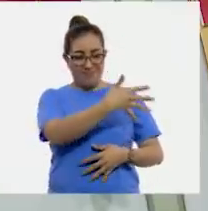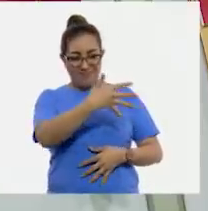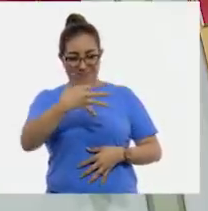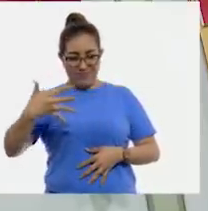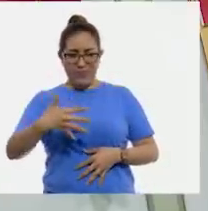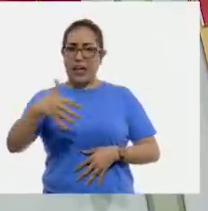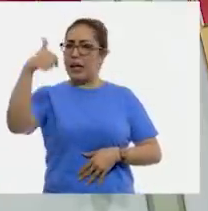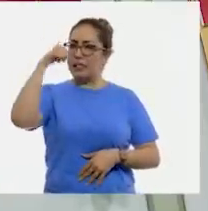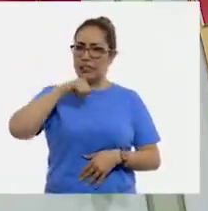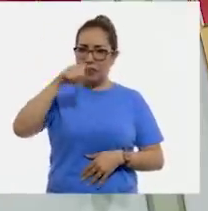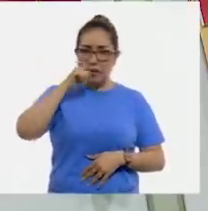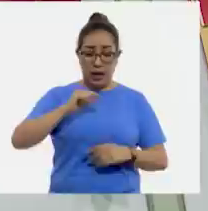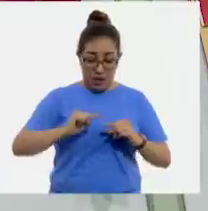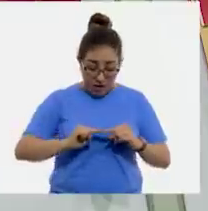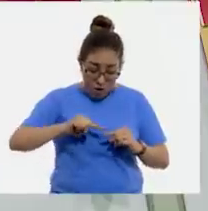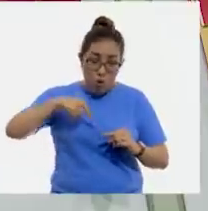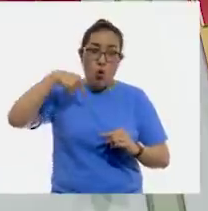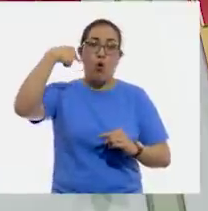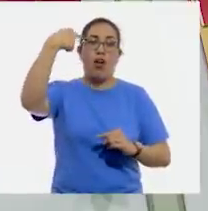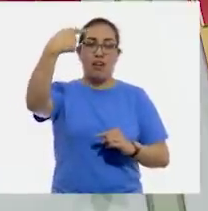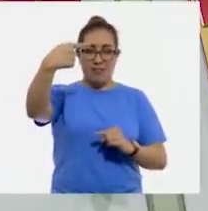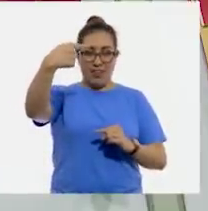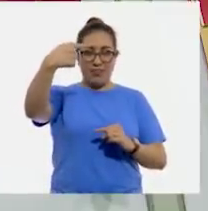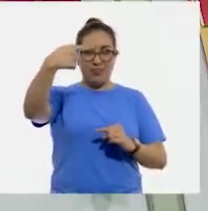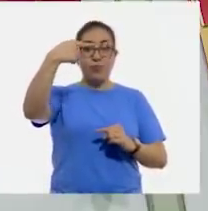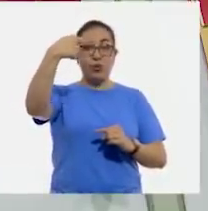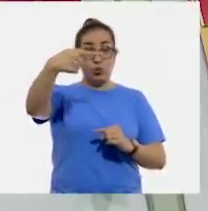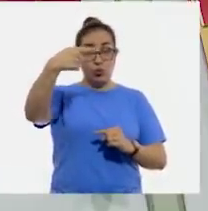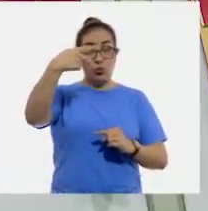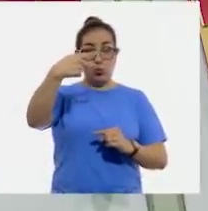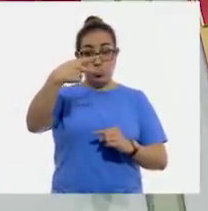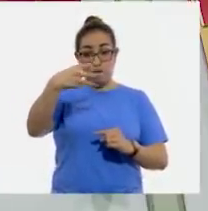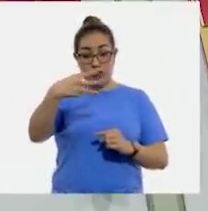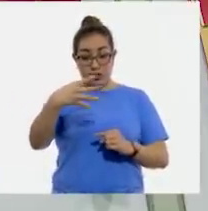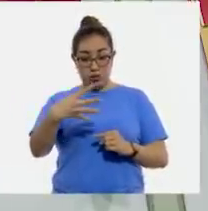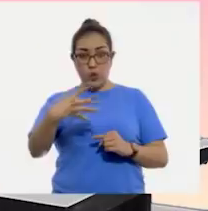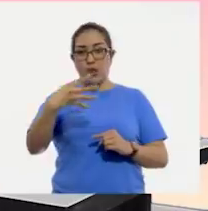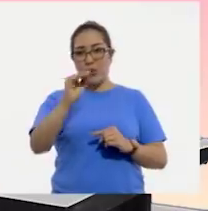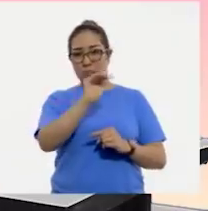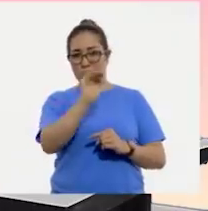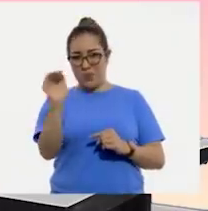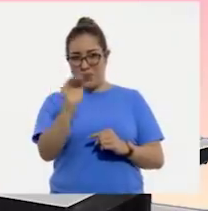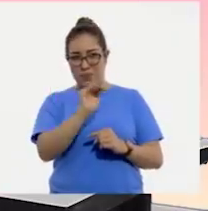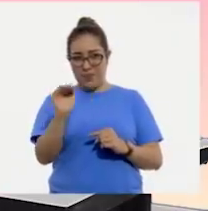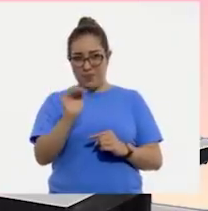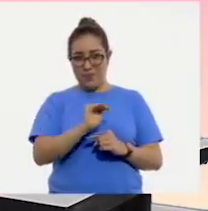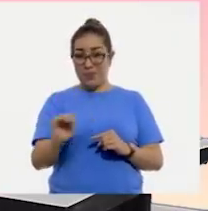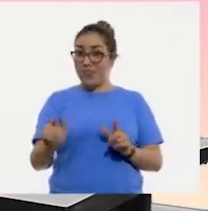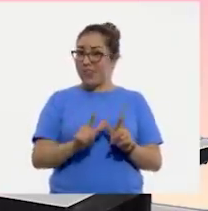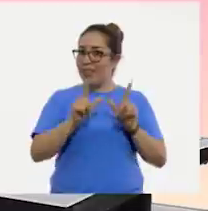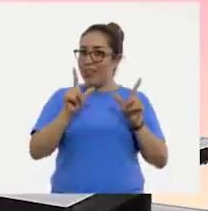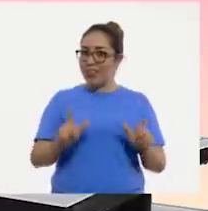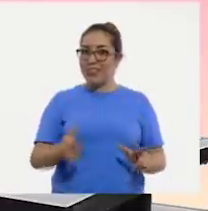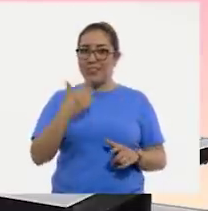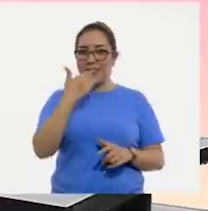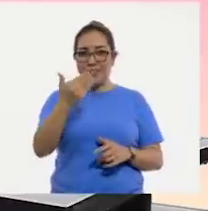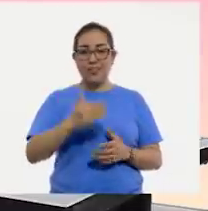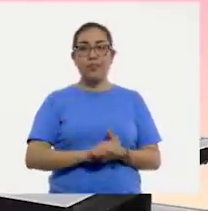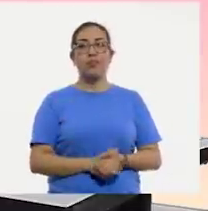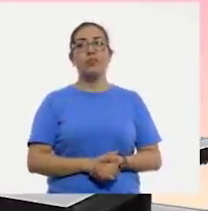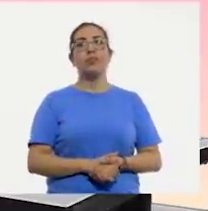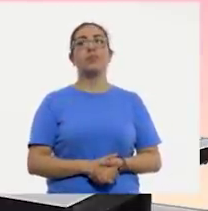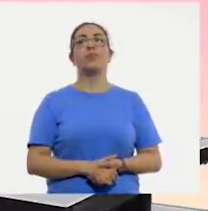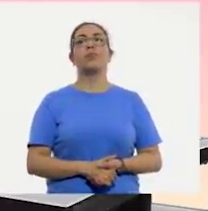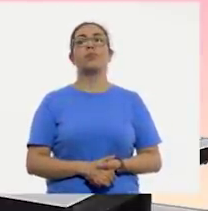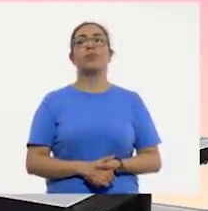Siempre contamos de abajo hacia arriba. Y 1, 2, 3, 4 espacios. Muy bien, está listo nuestro pentagrama. Pero no